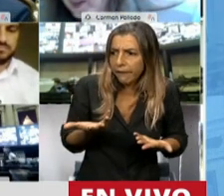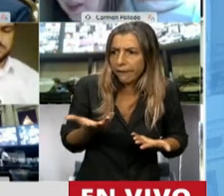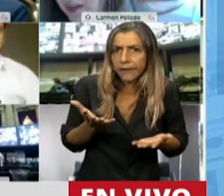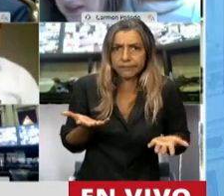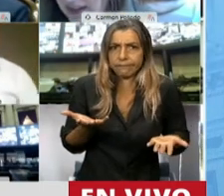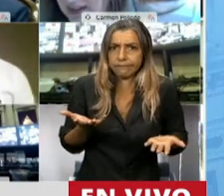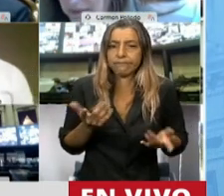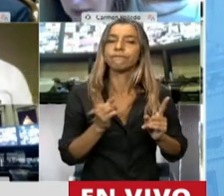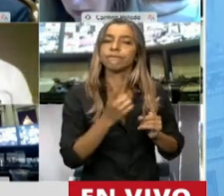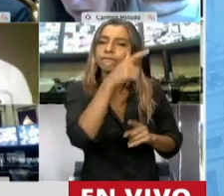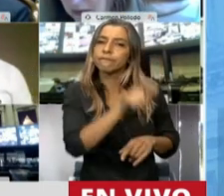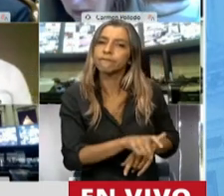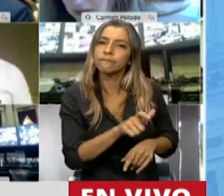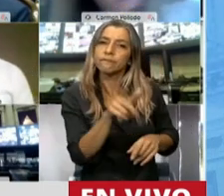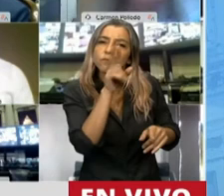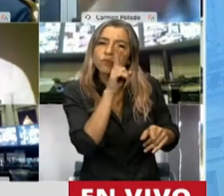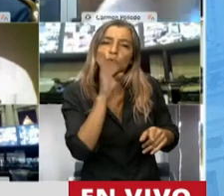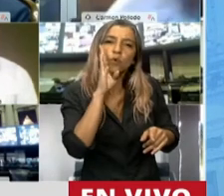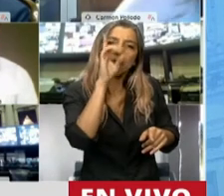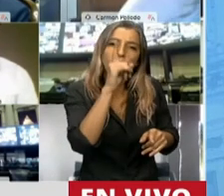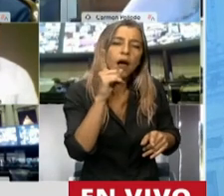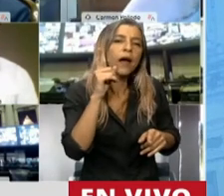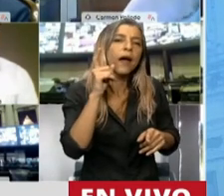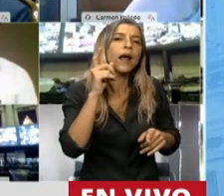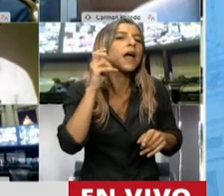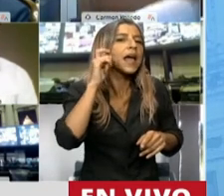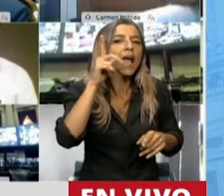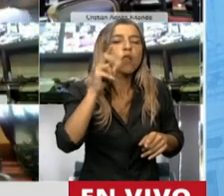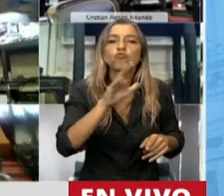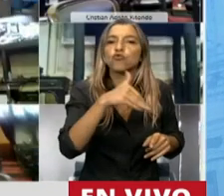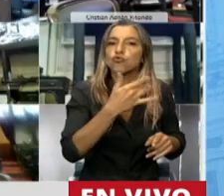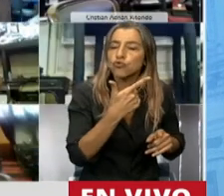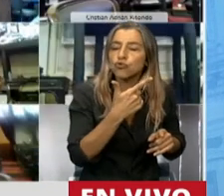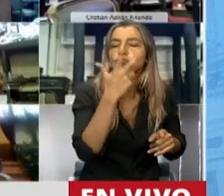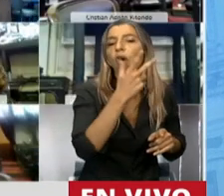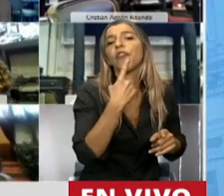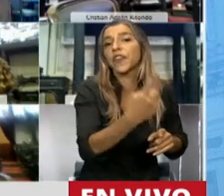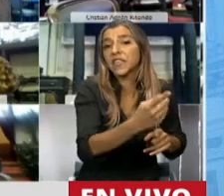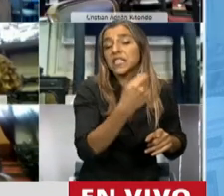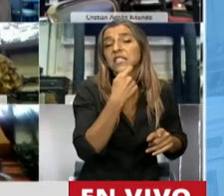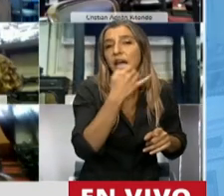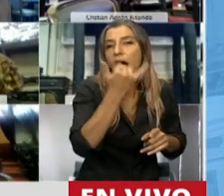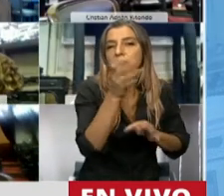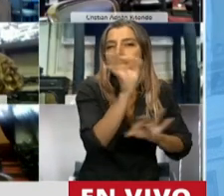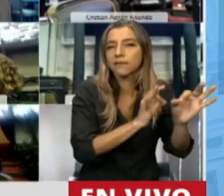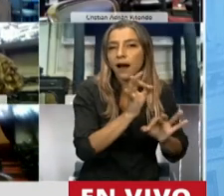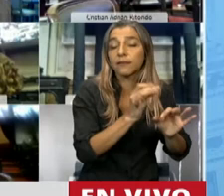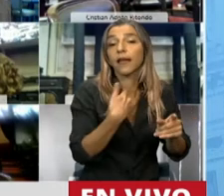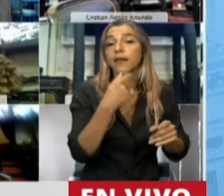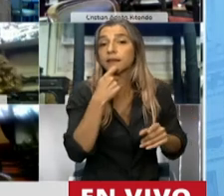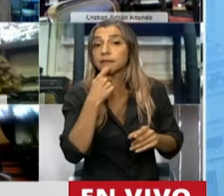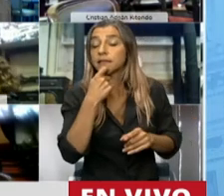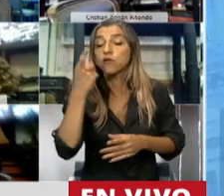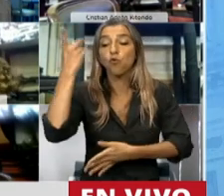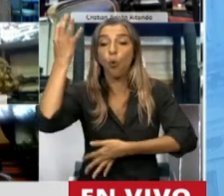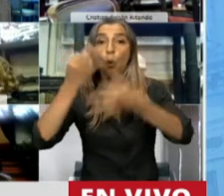destacada jurista americana, Greta Gelmuch, defección estratégica que en qué consiste, en una justicia oportunista,